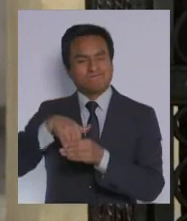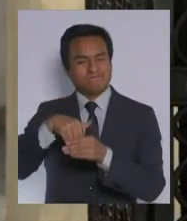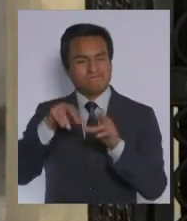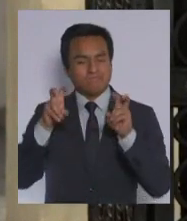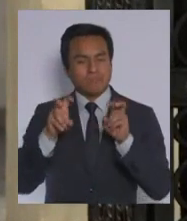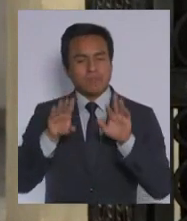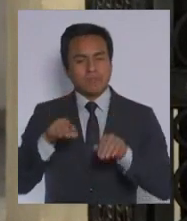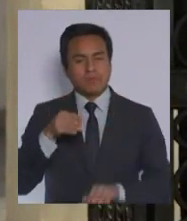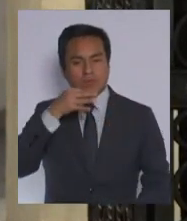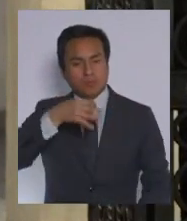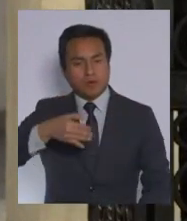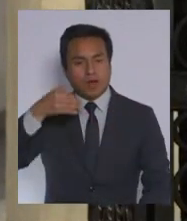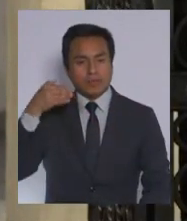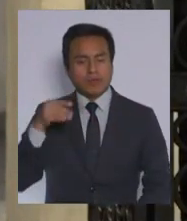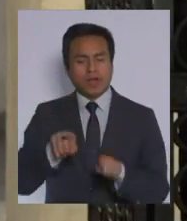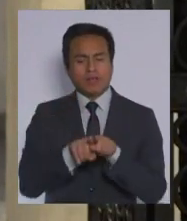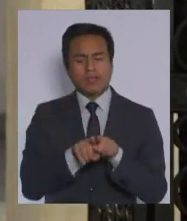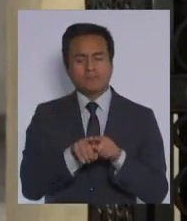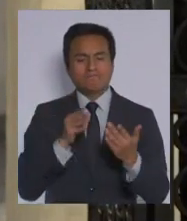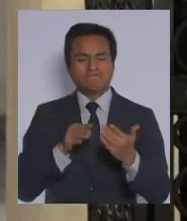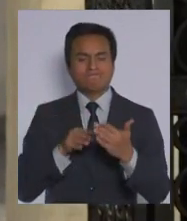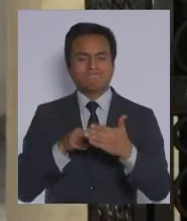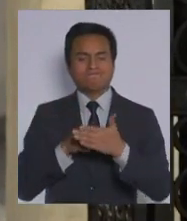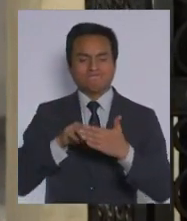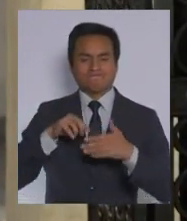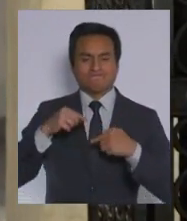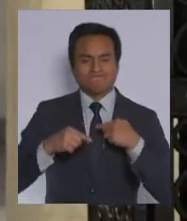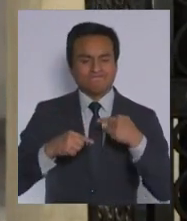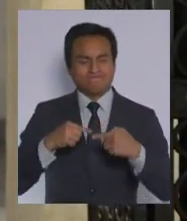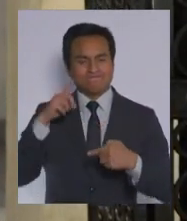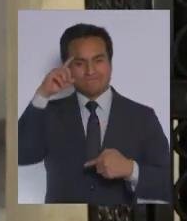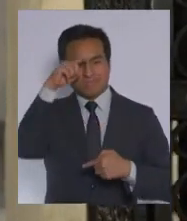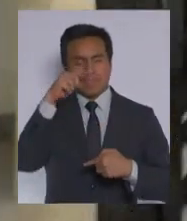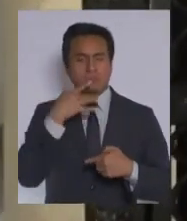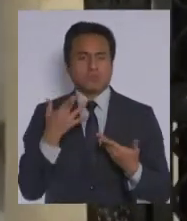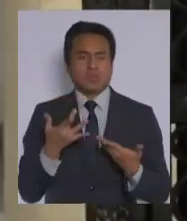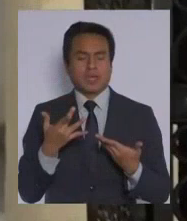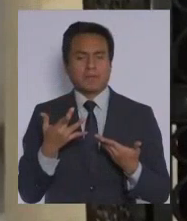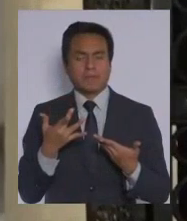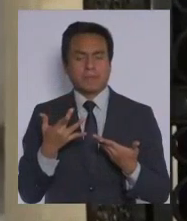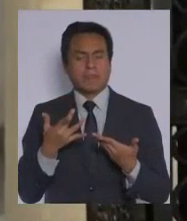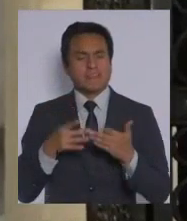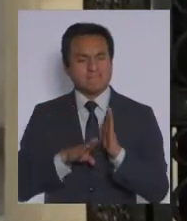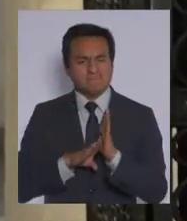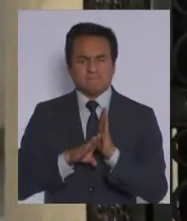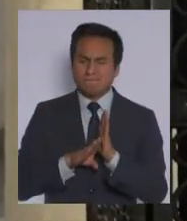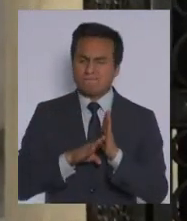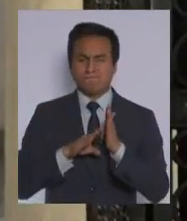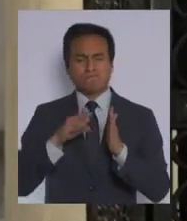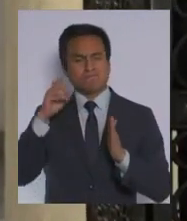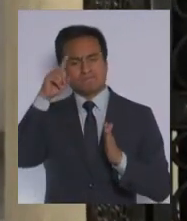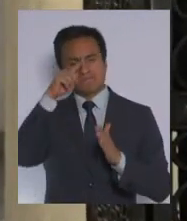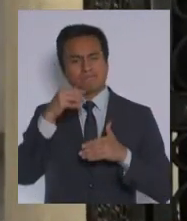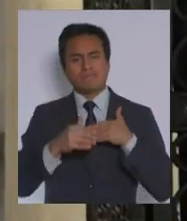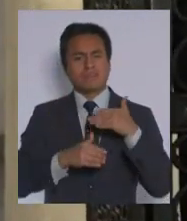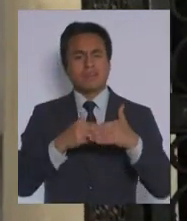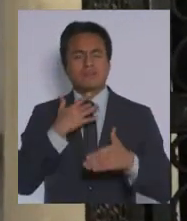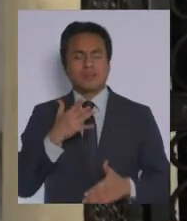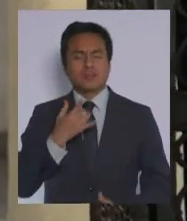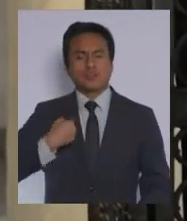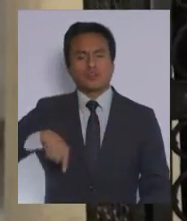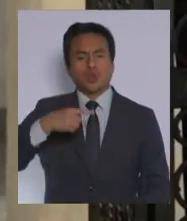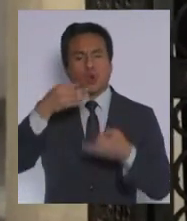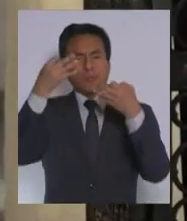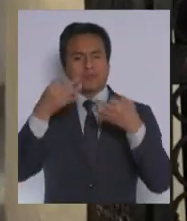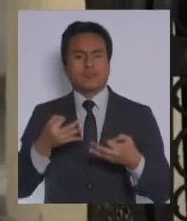hemos dicho anteriormente es un duro traspié es un duro traspié porque estamos convencidos de que